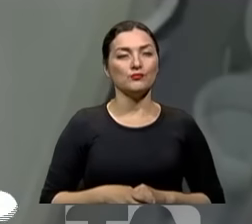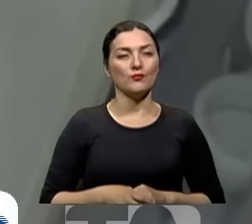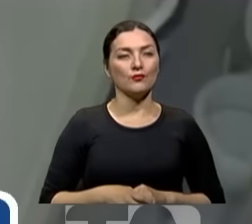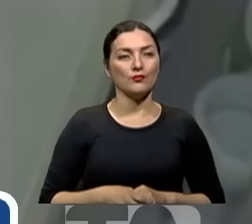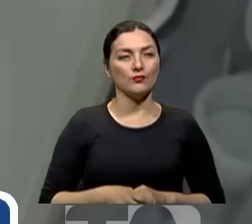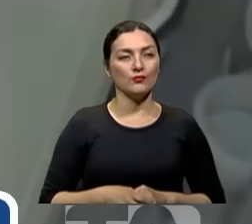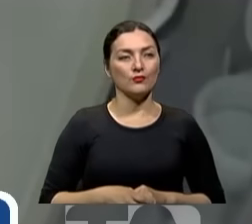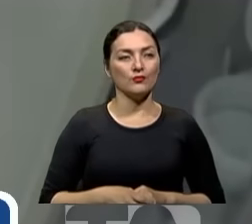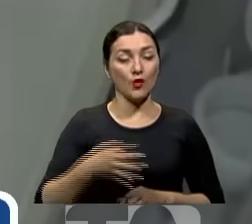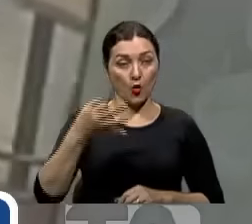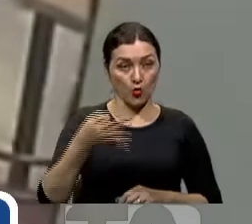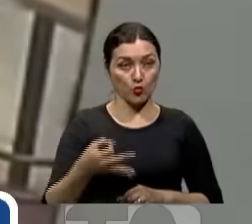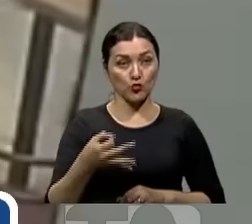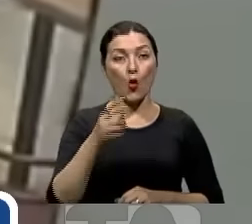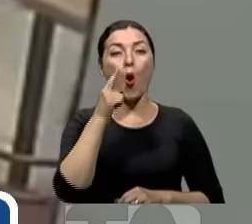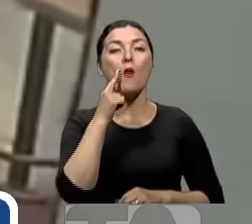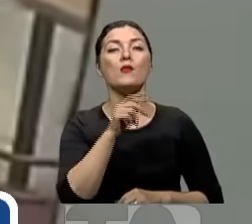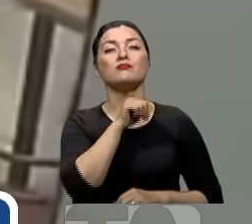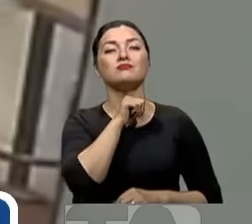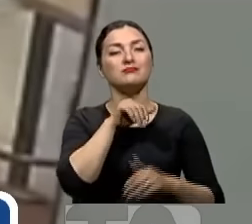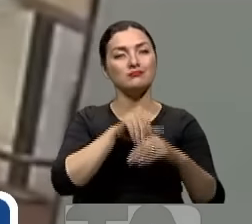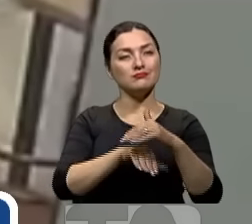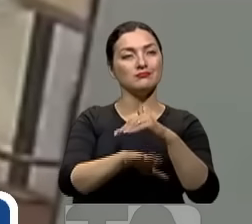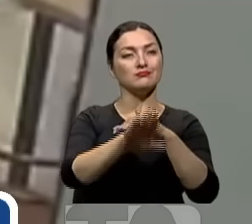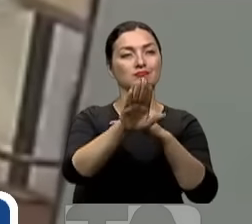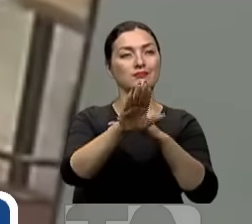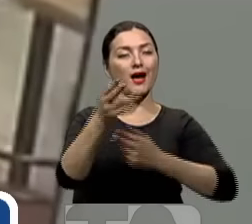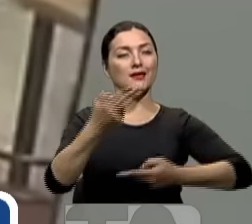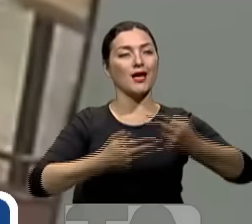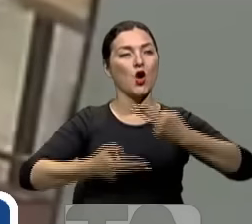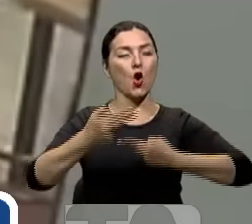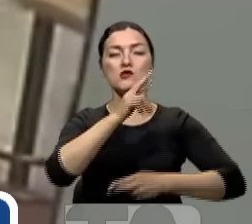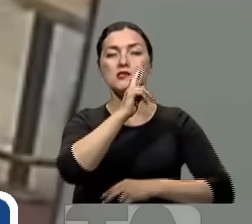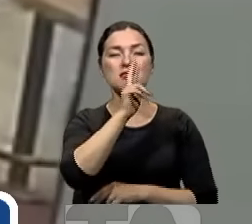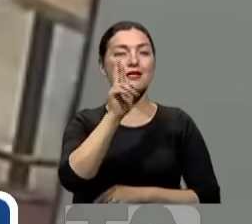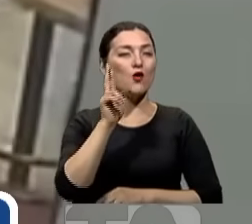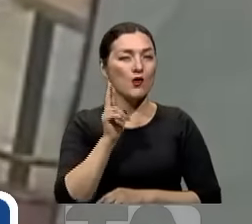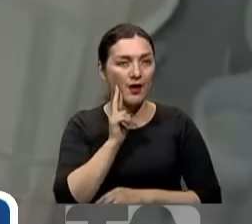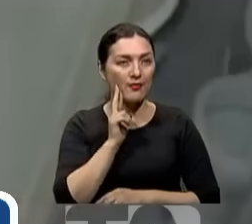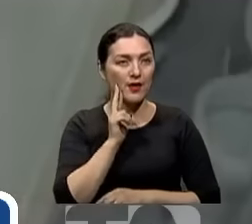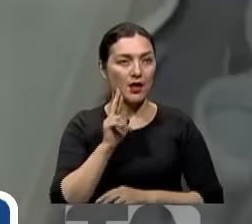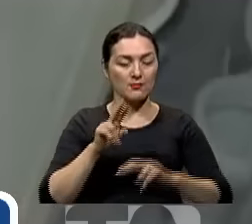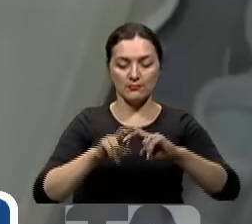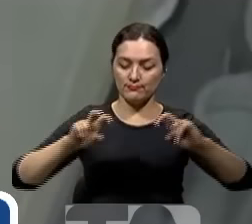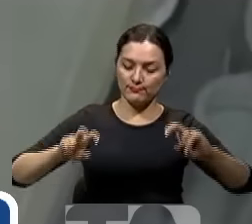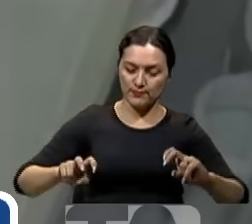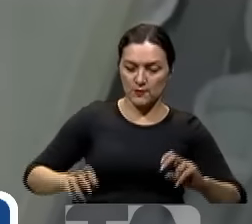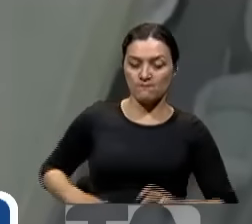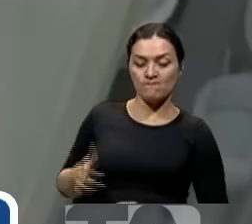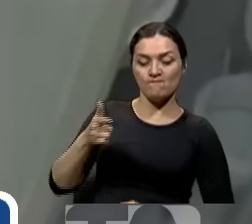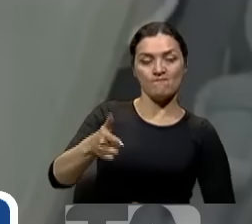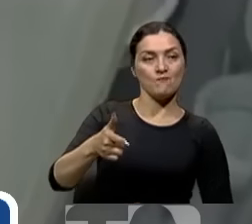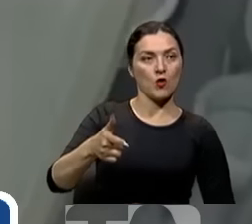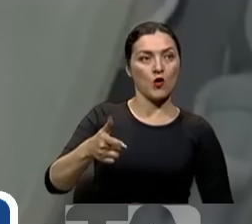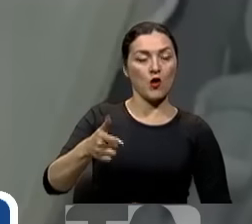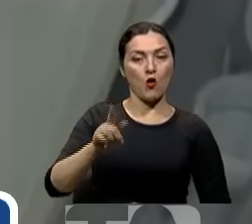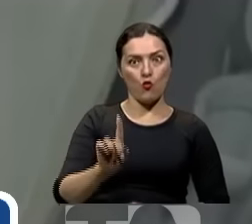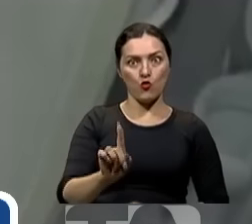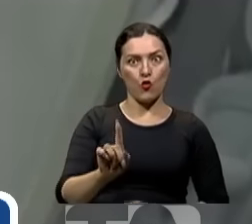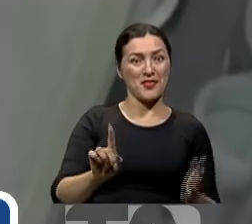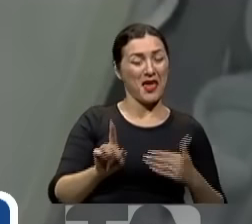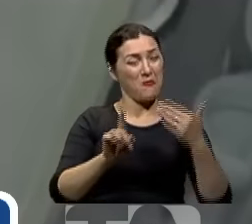Este es el momento en el que un delincuente ingresa a este local comercial para intimidar a los clientes. Luego entra otro sujeto, quien atemoriza